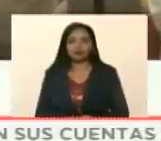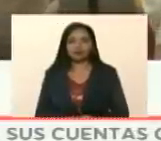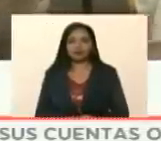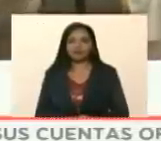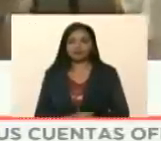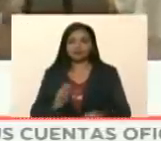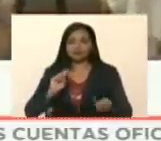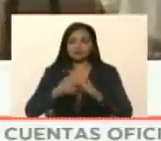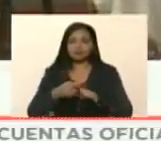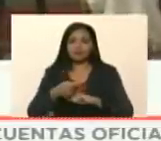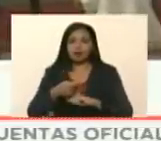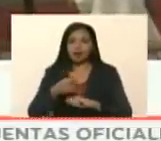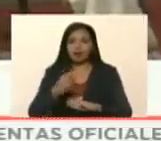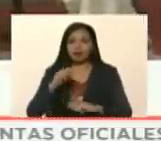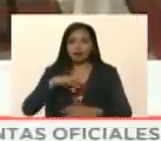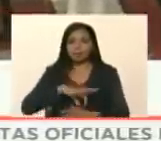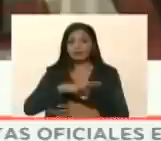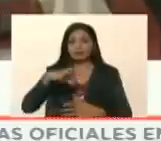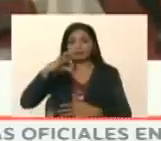Transforma la visión espiritual,